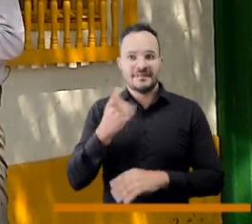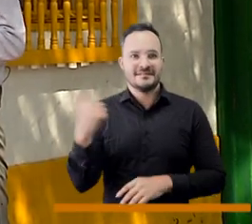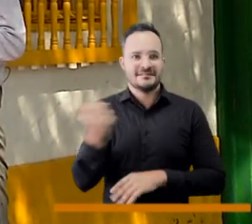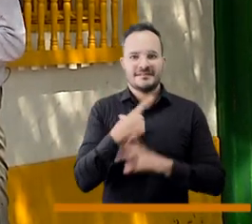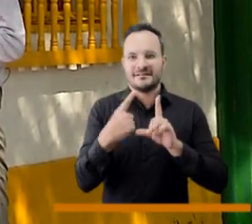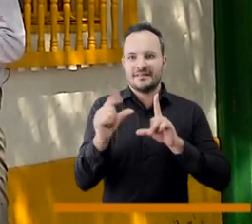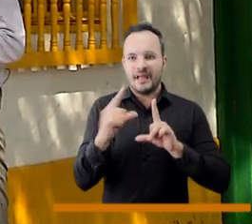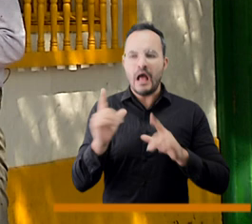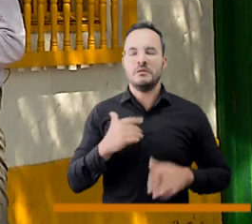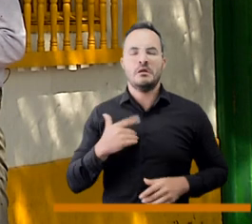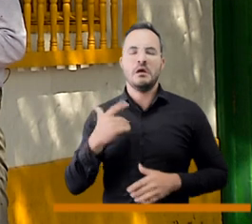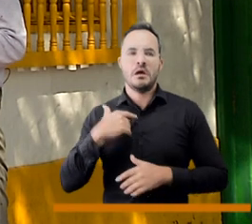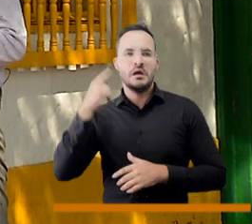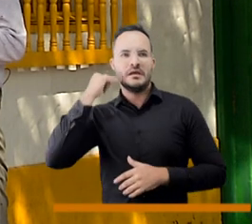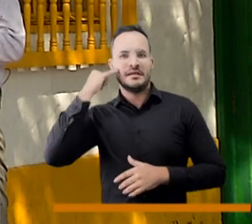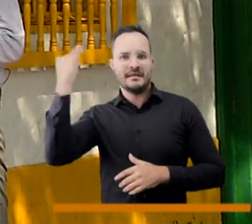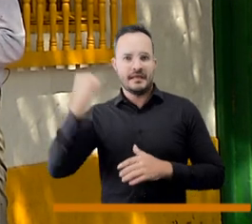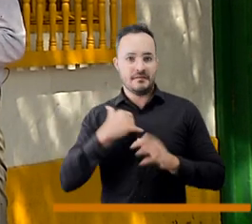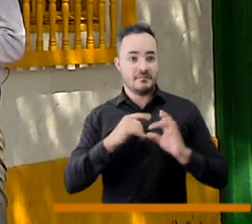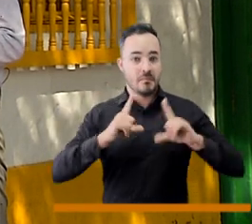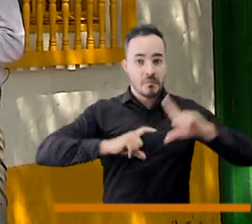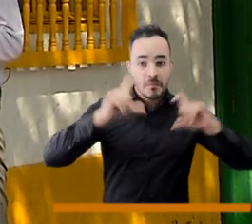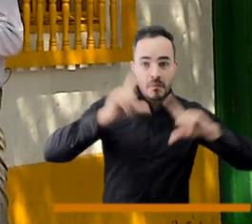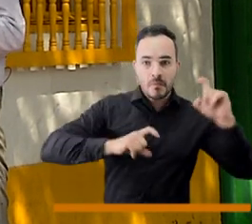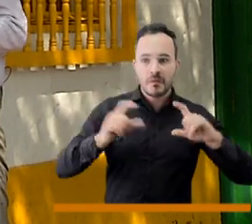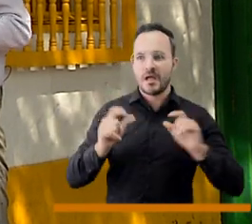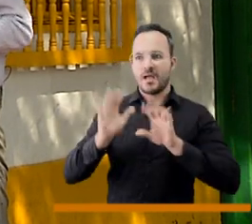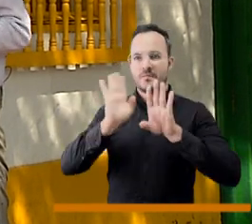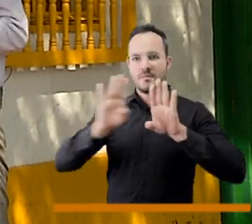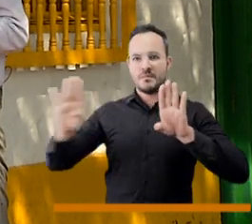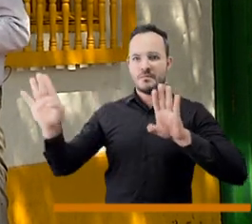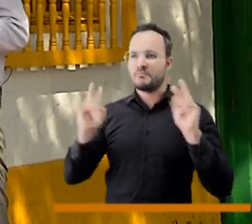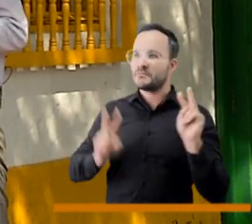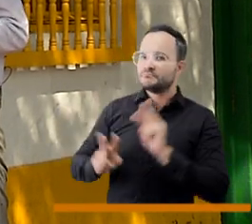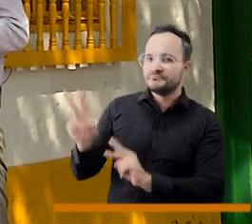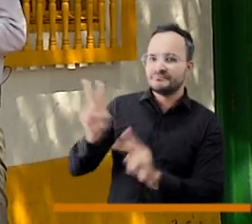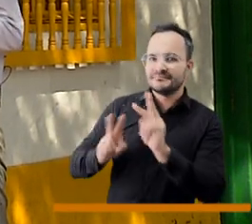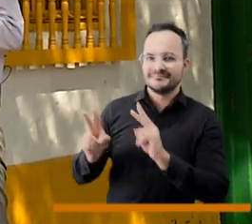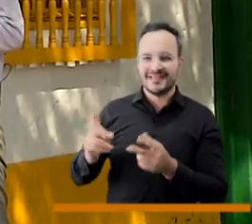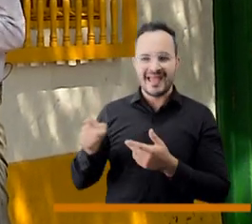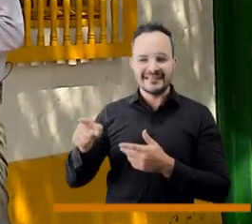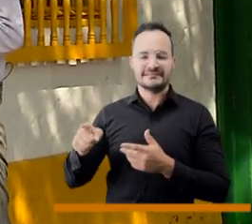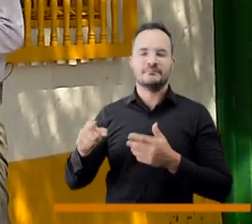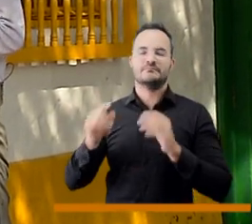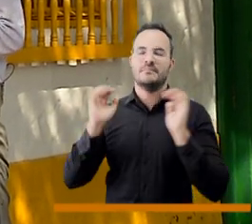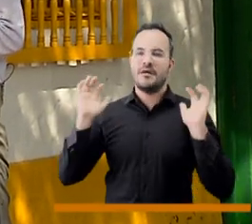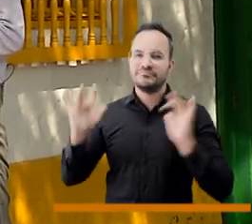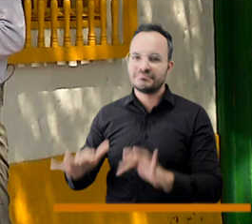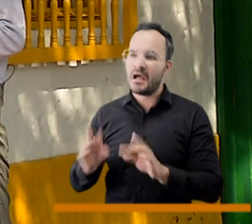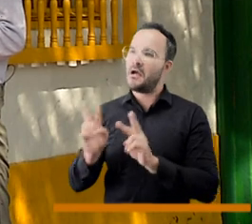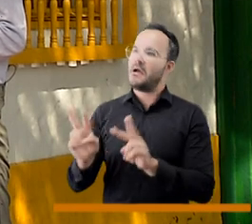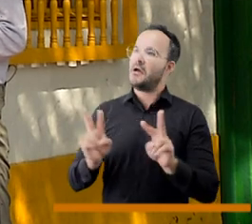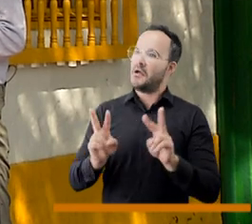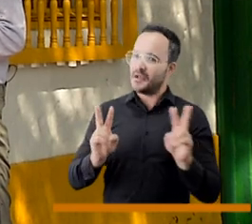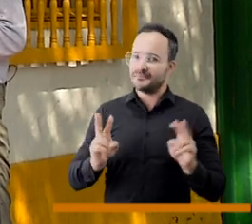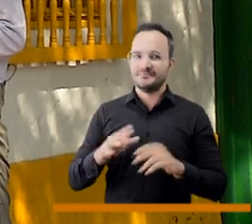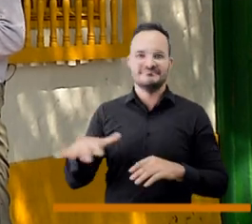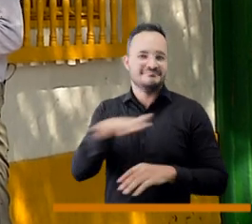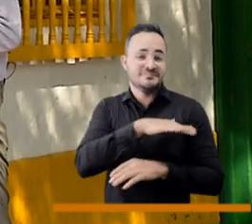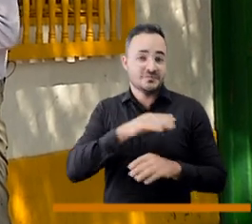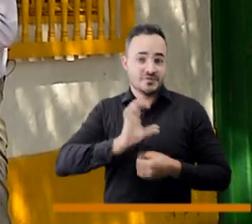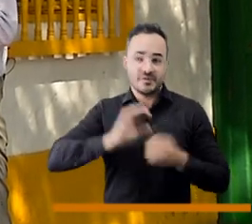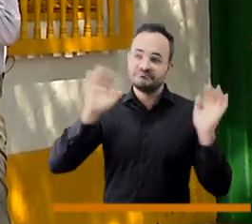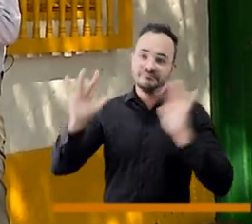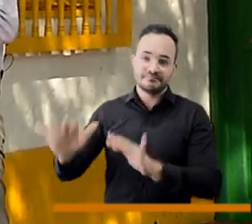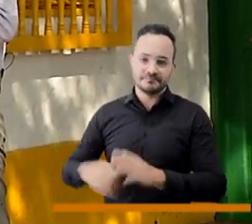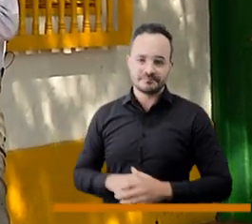creando exposiciones sobre fotografía digital y realmente mostrándole a la ciudad qué era eso. Uno de los proyectos que habíamos hecho